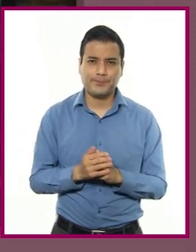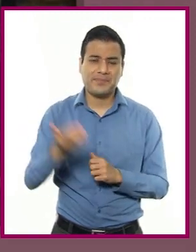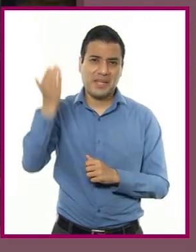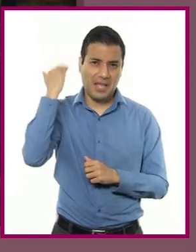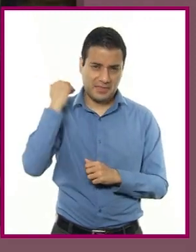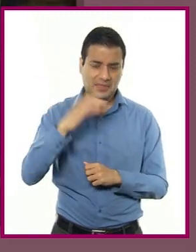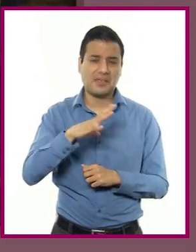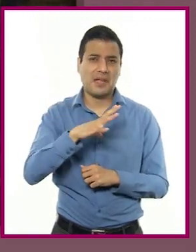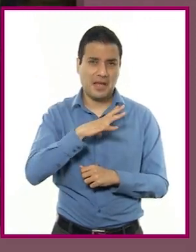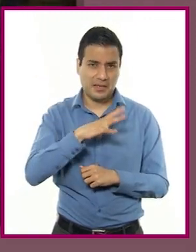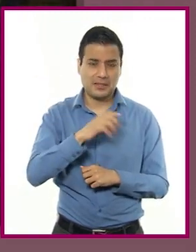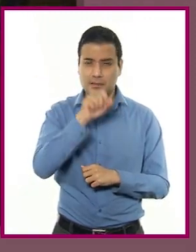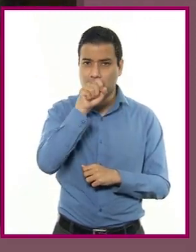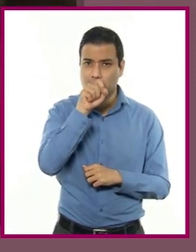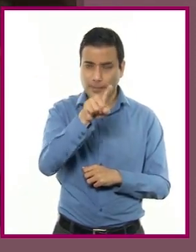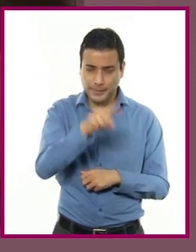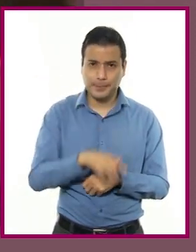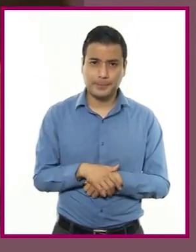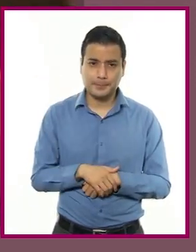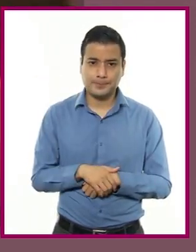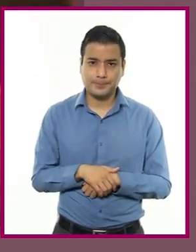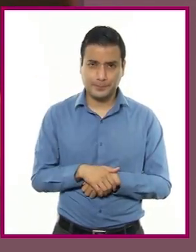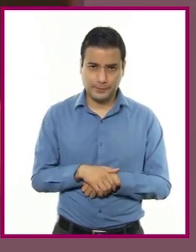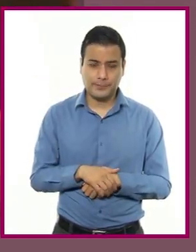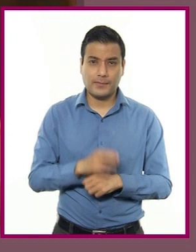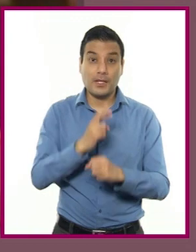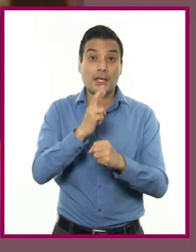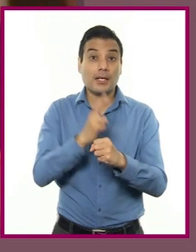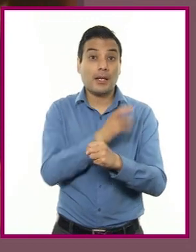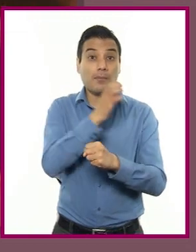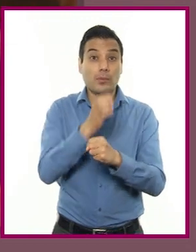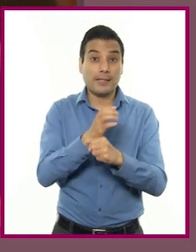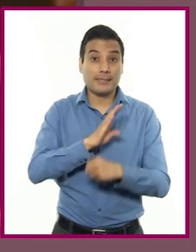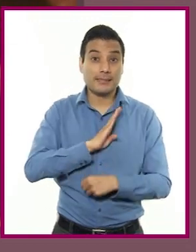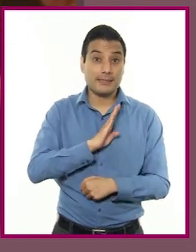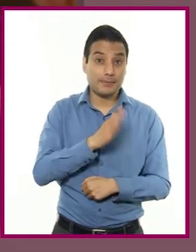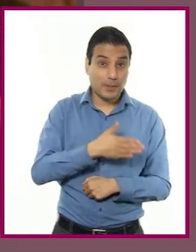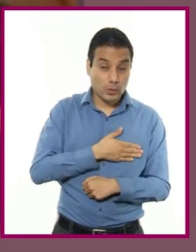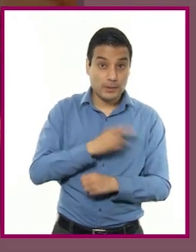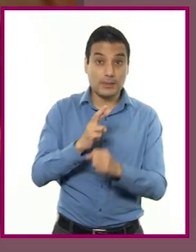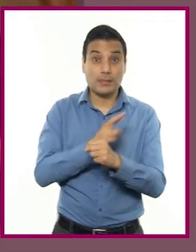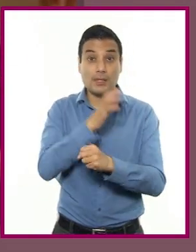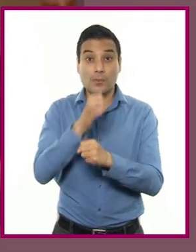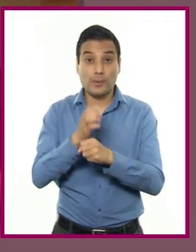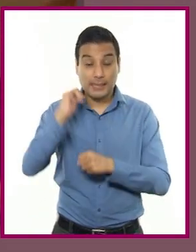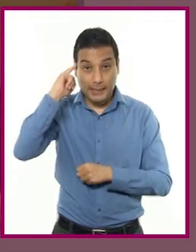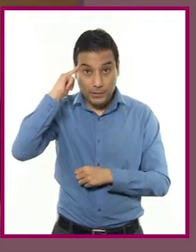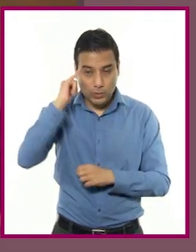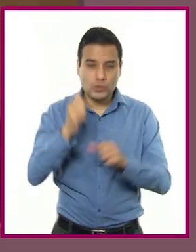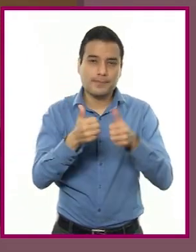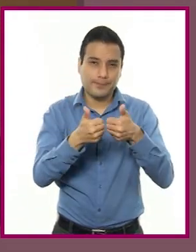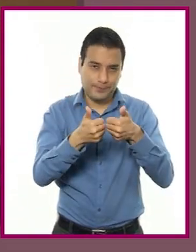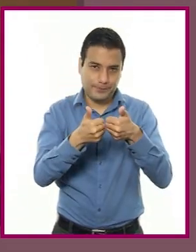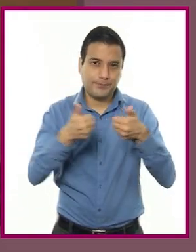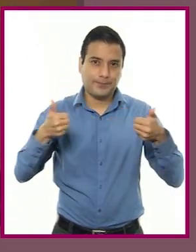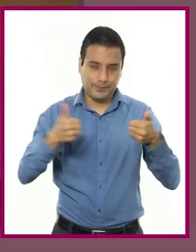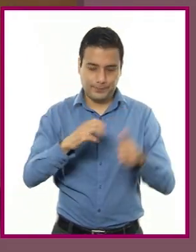existió incluso un sistema de separación entre República de Españoles y República de Indios.